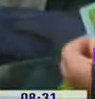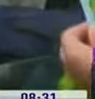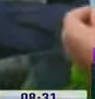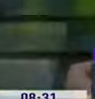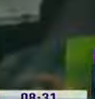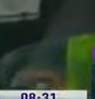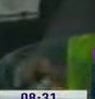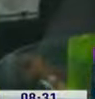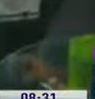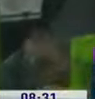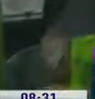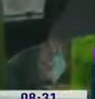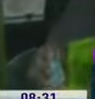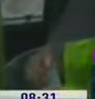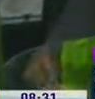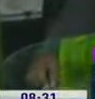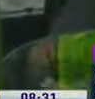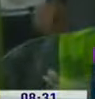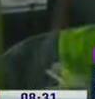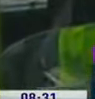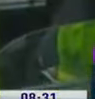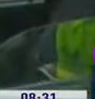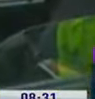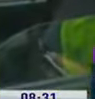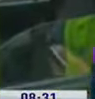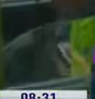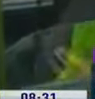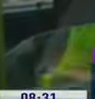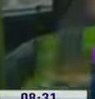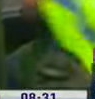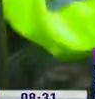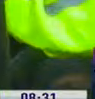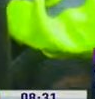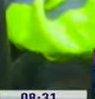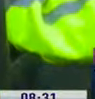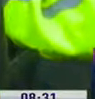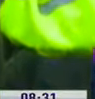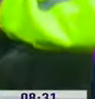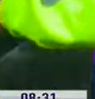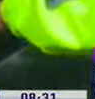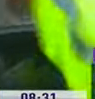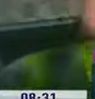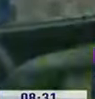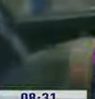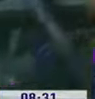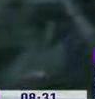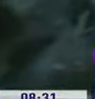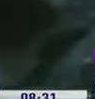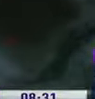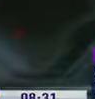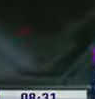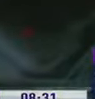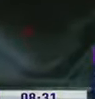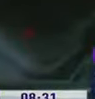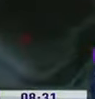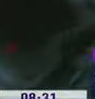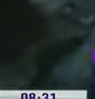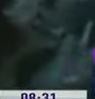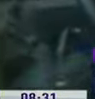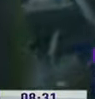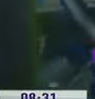Pero, detenido chiquito. Chiquito durmiendo. Adelante, digo, detenido chiquito. Así mismo tiene chiquito todo.